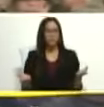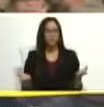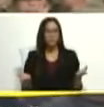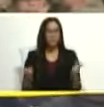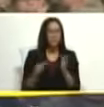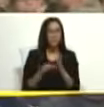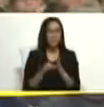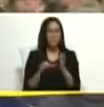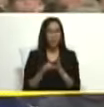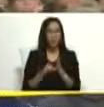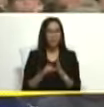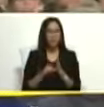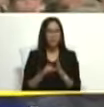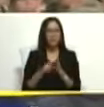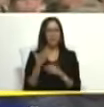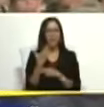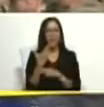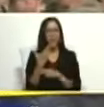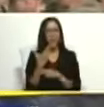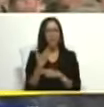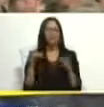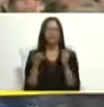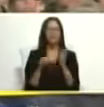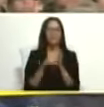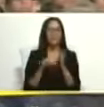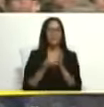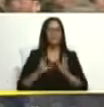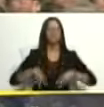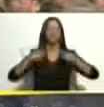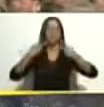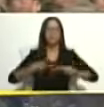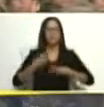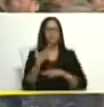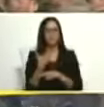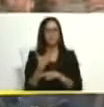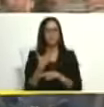¿De dónde sacaban el armamento? ¿De dónde renovaban el armamento?